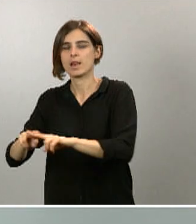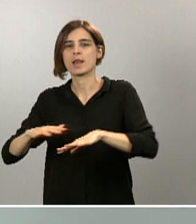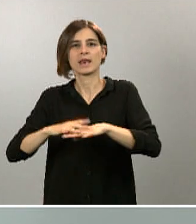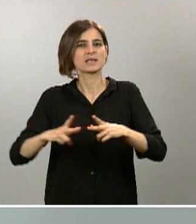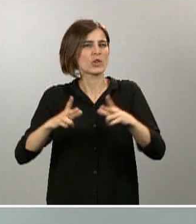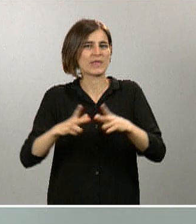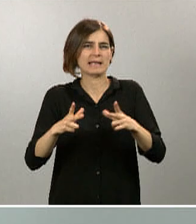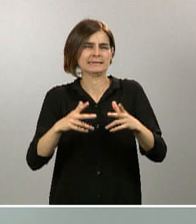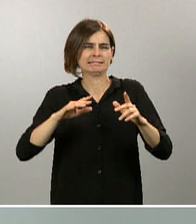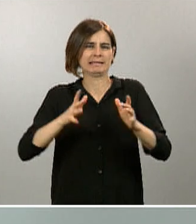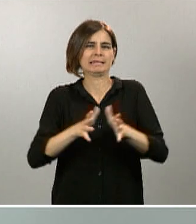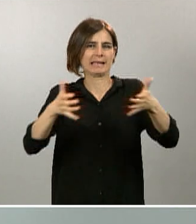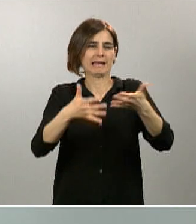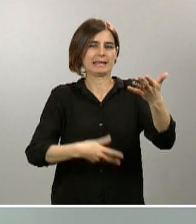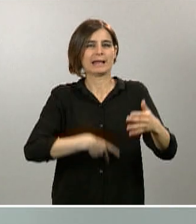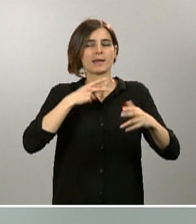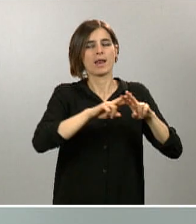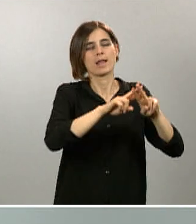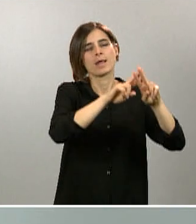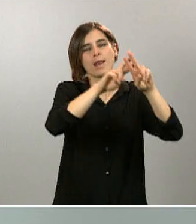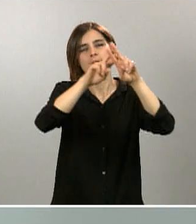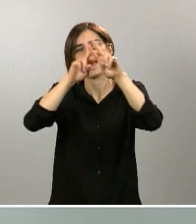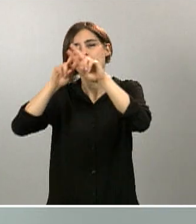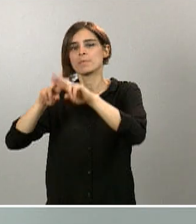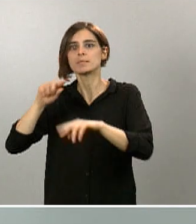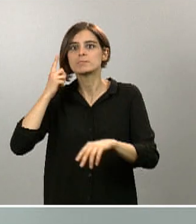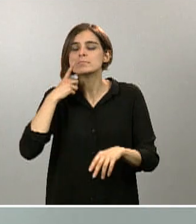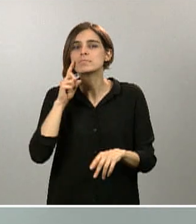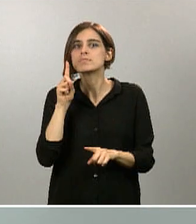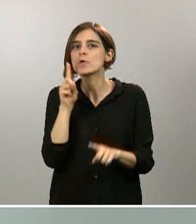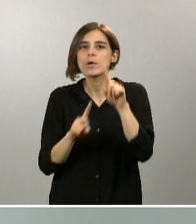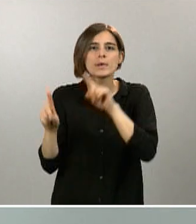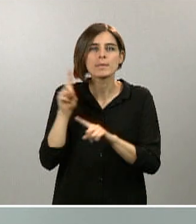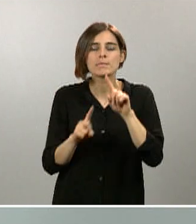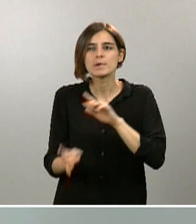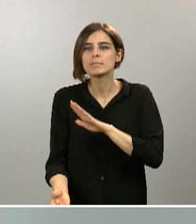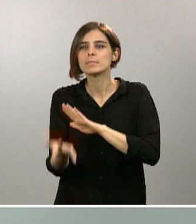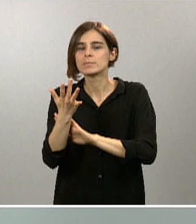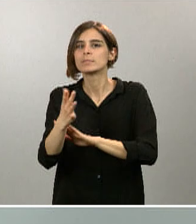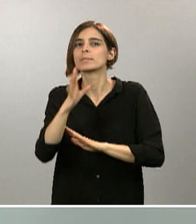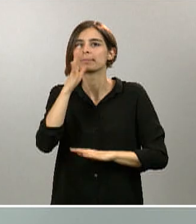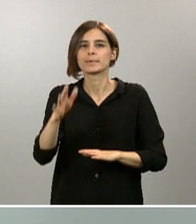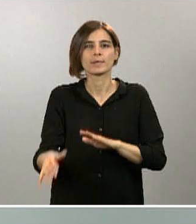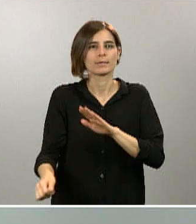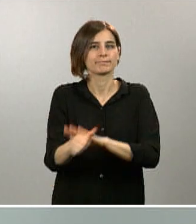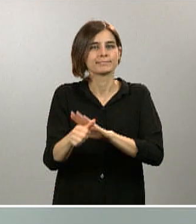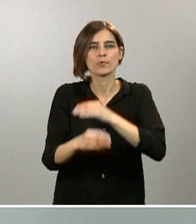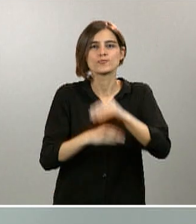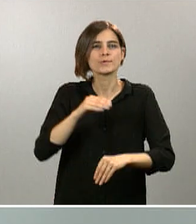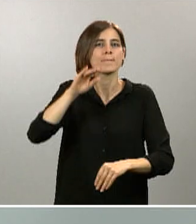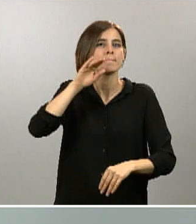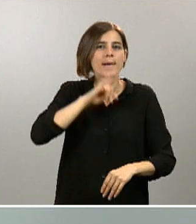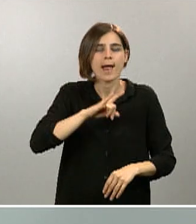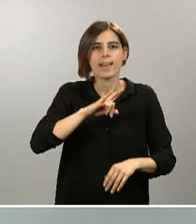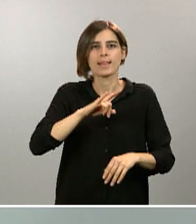detectar todos los problemas que pueden surgir de la utilización fraudulenta de las mismas. Incluye el tipo de aplicaciones que